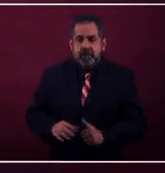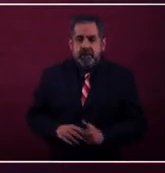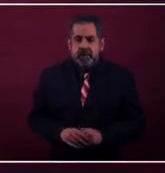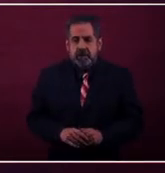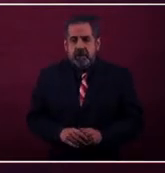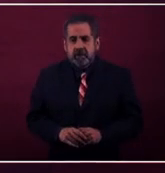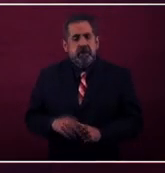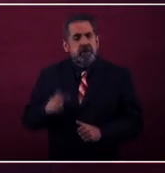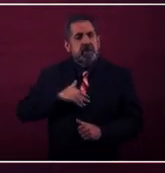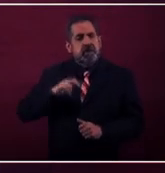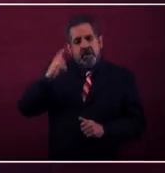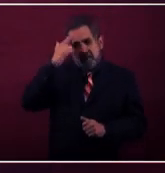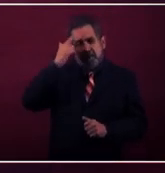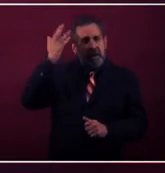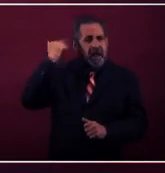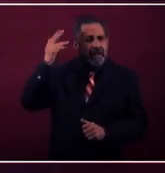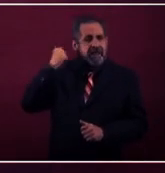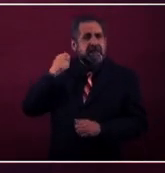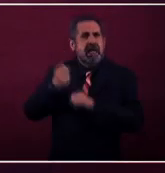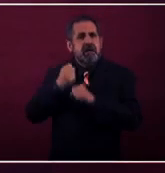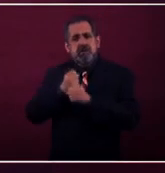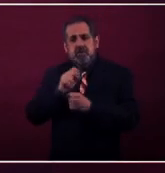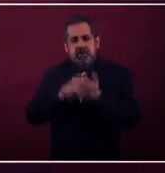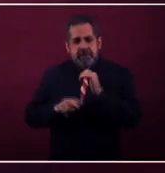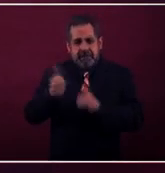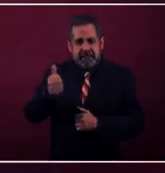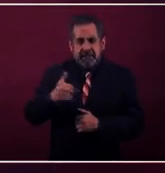Yo recuerdo que después del fraude del 2006